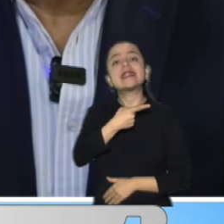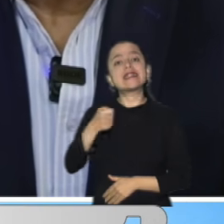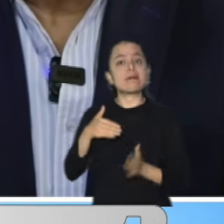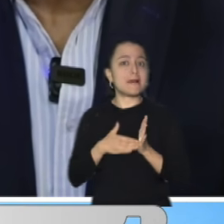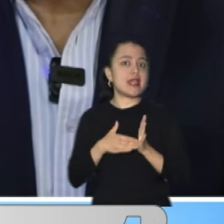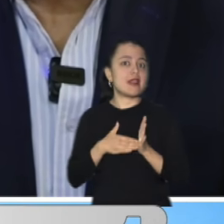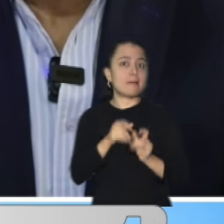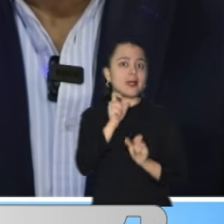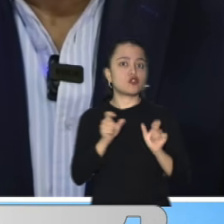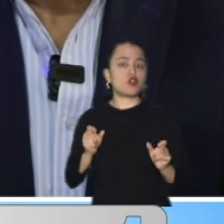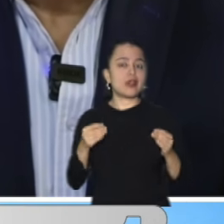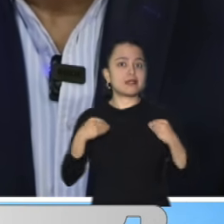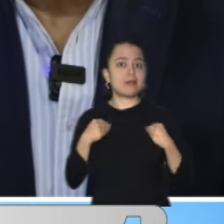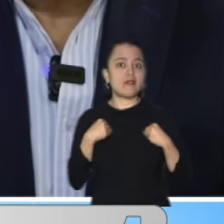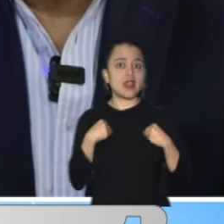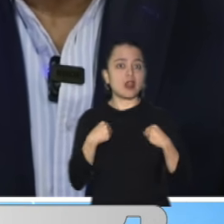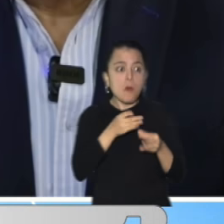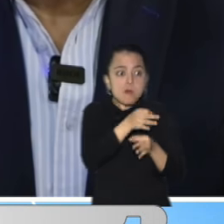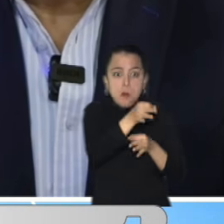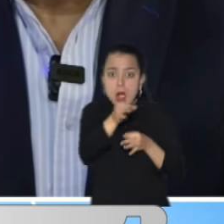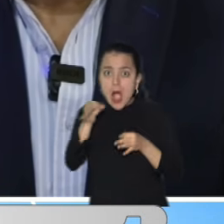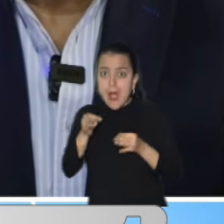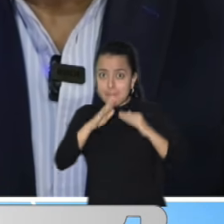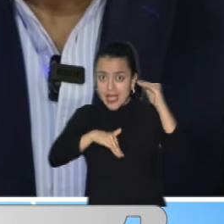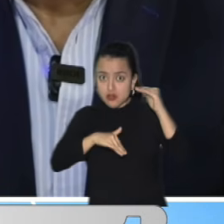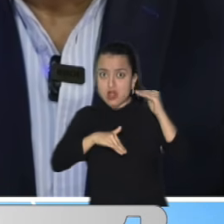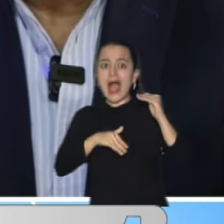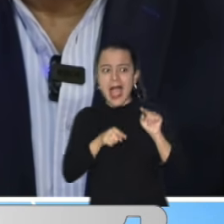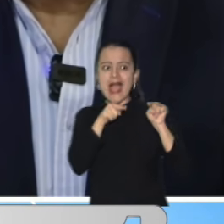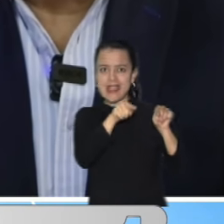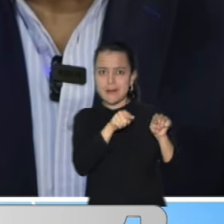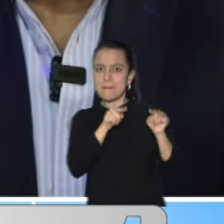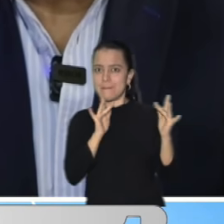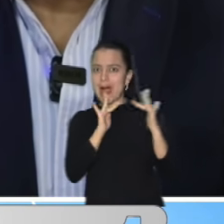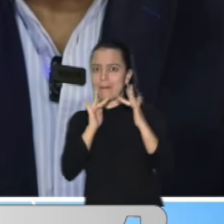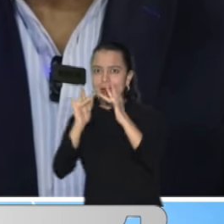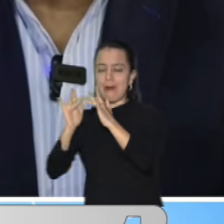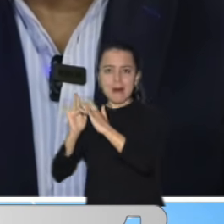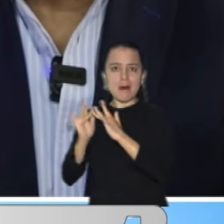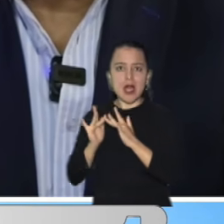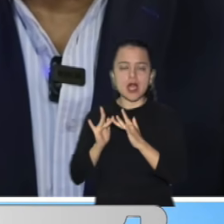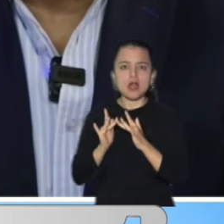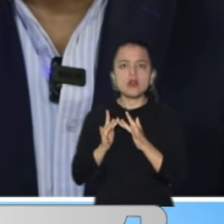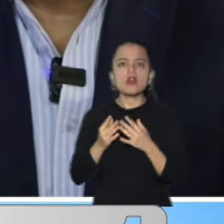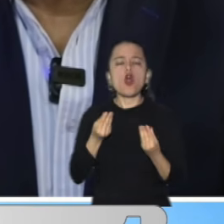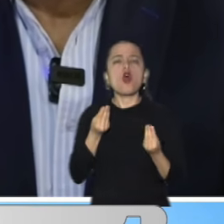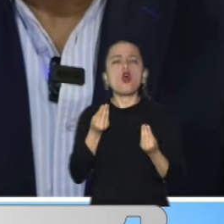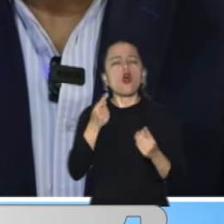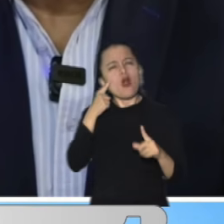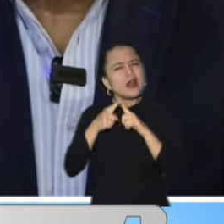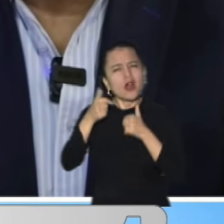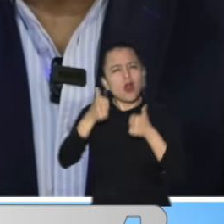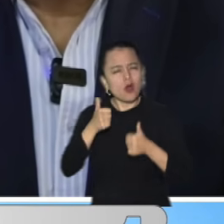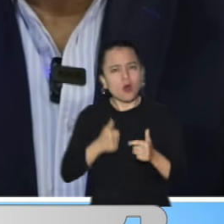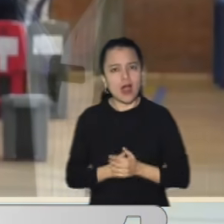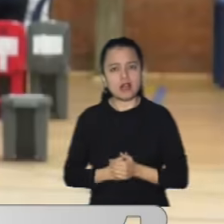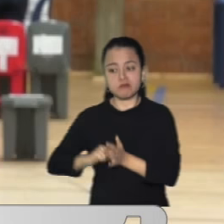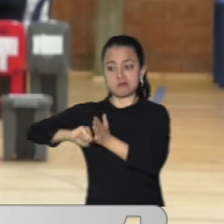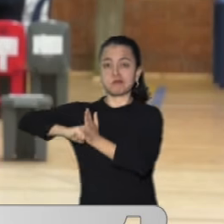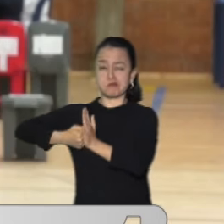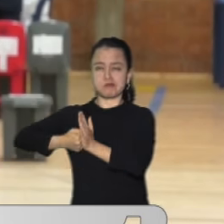objetivo es terminar el acopio de vacunas que tenemos actualmente en